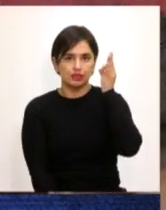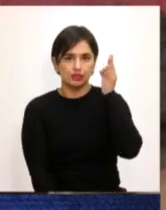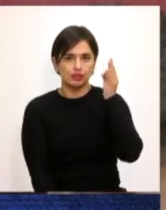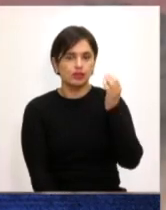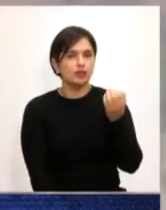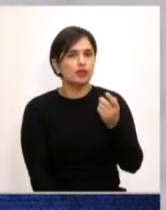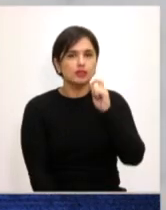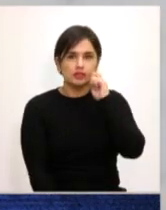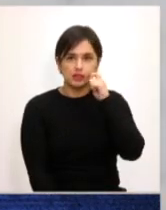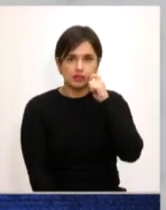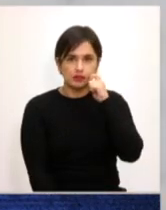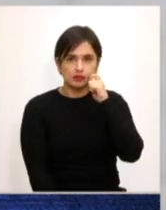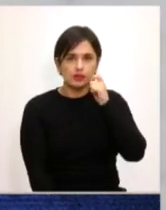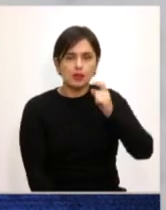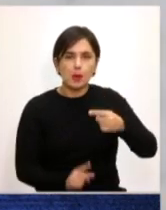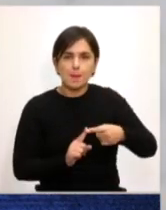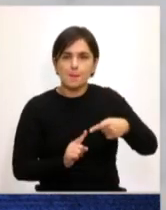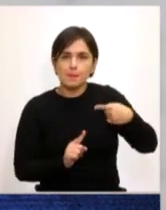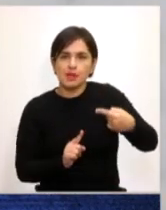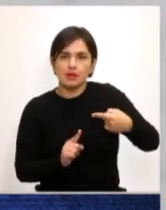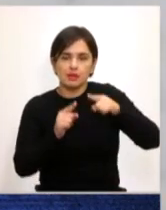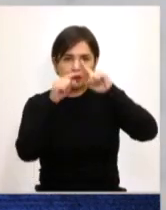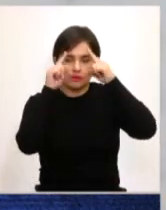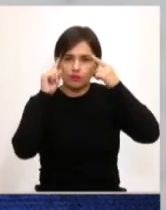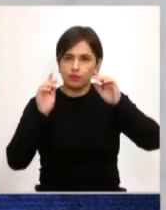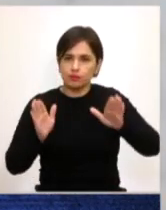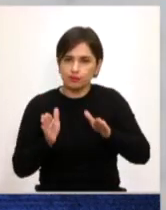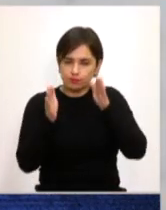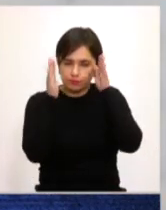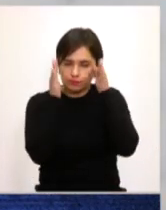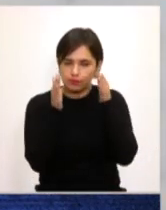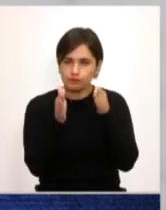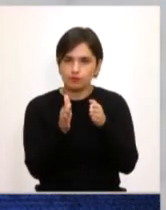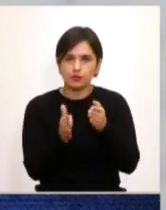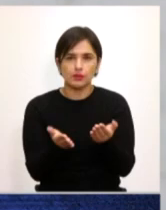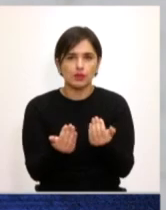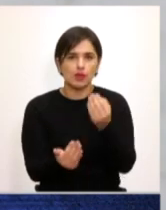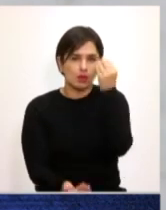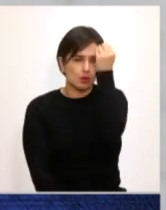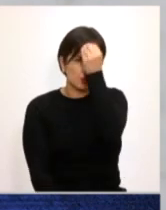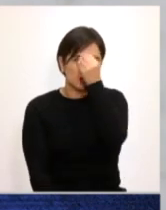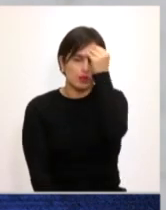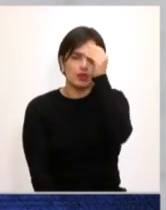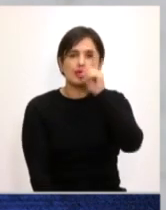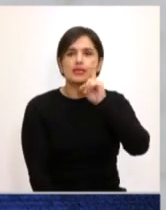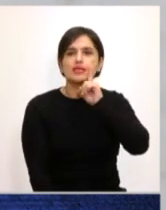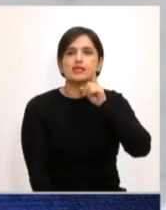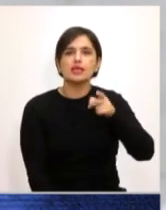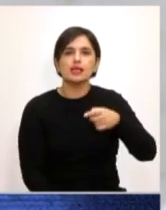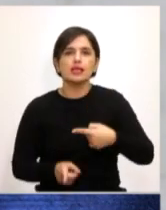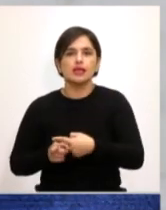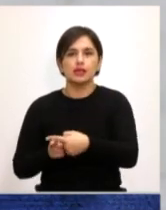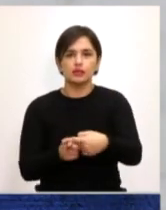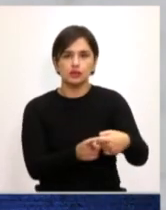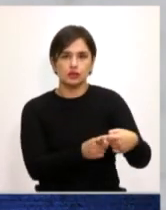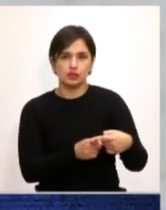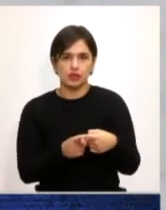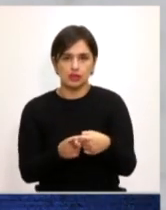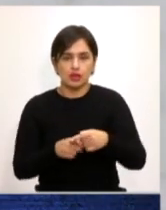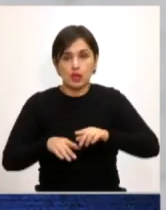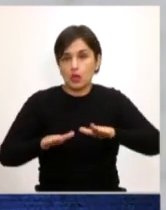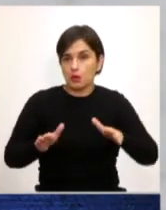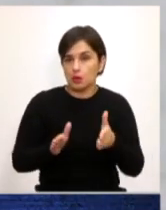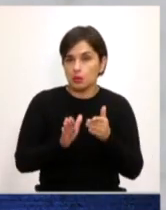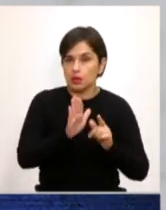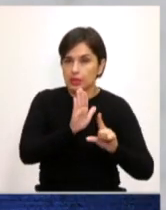reflejan el constante esfuerzo por abordar las necesidades y preocupaciones que tiene nuestra sociedad, promoviendo